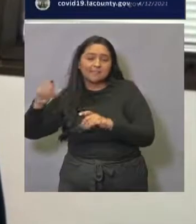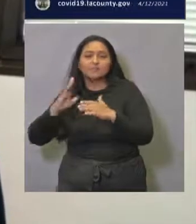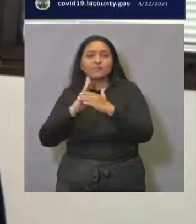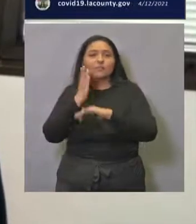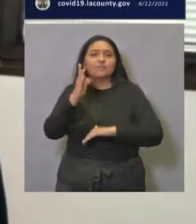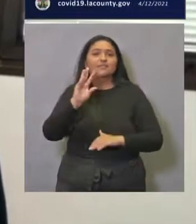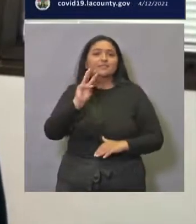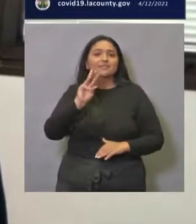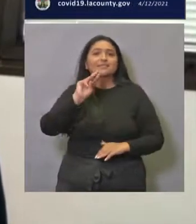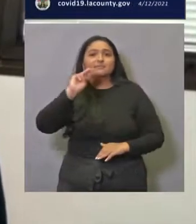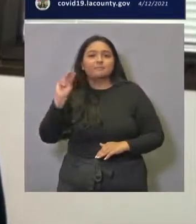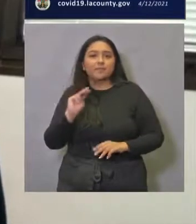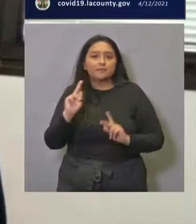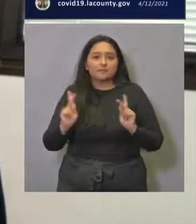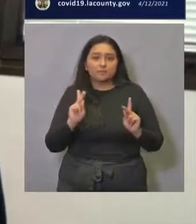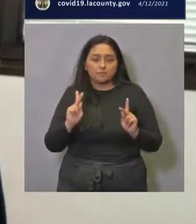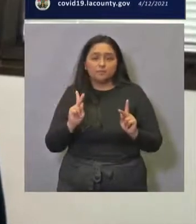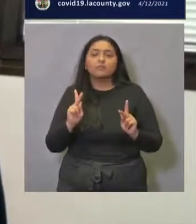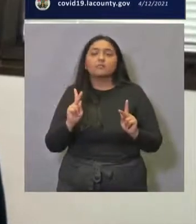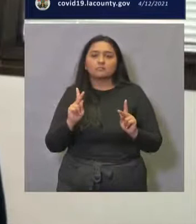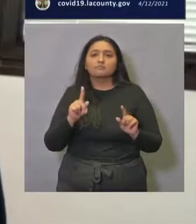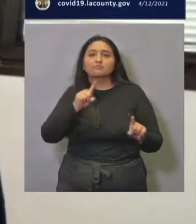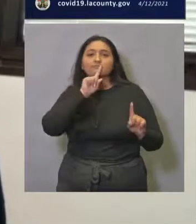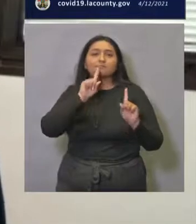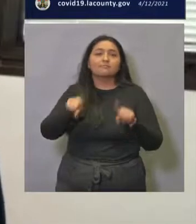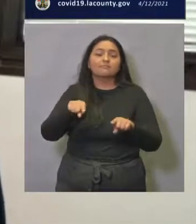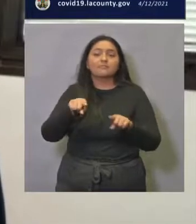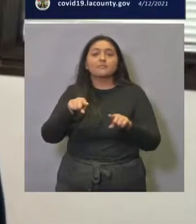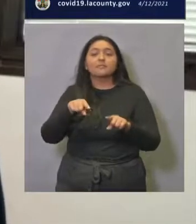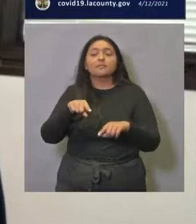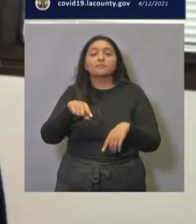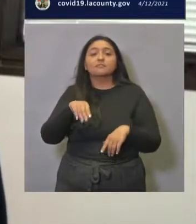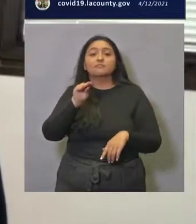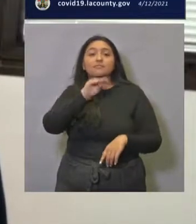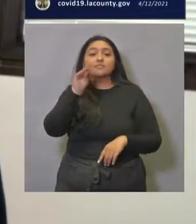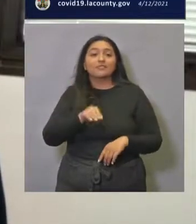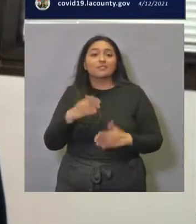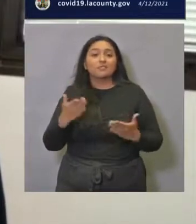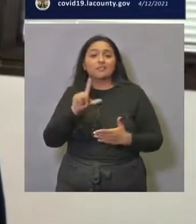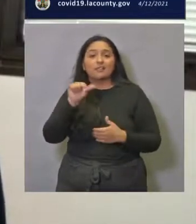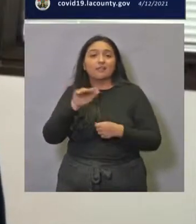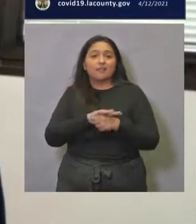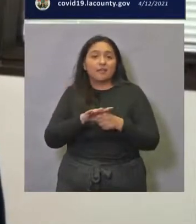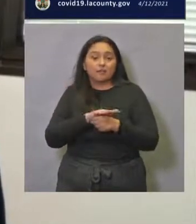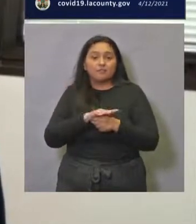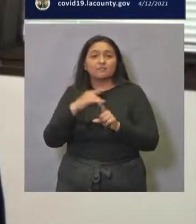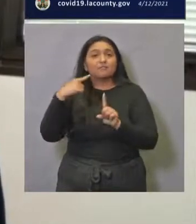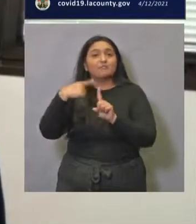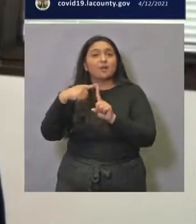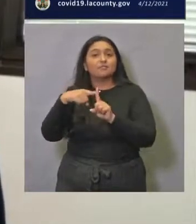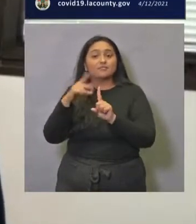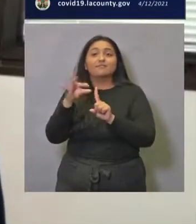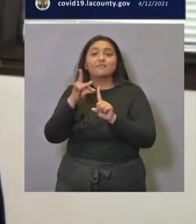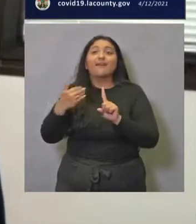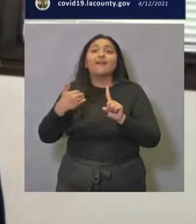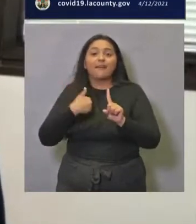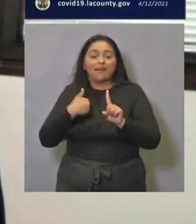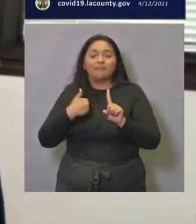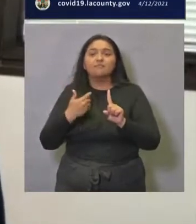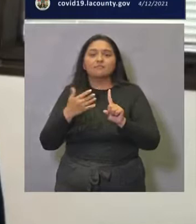de personas y se han informado los resultados al condado de Los Ángeles. La tasa de positividad acumulada es